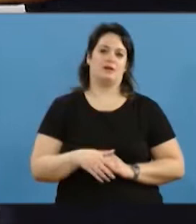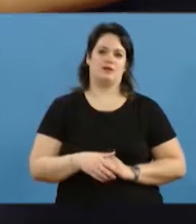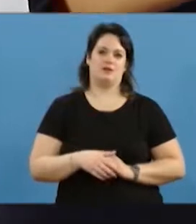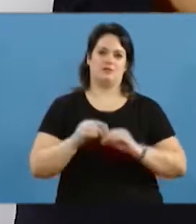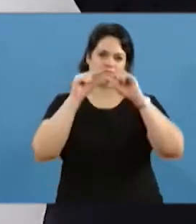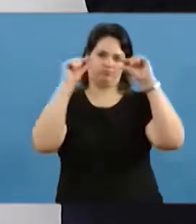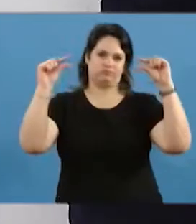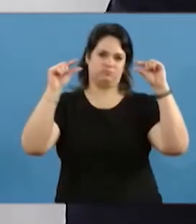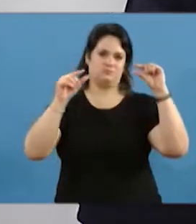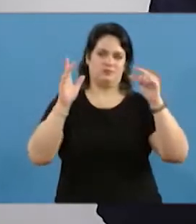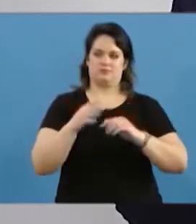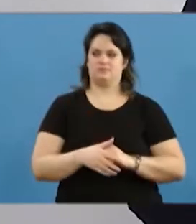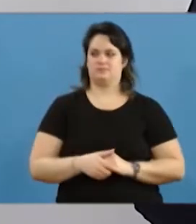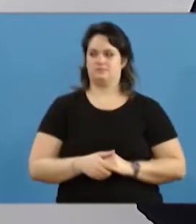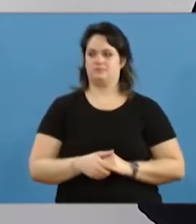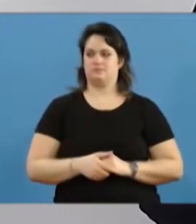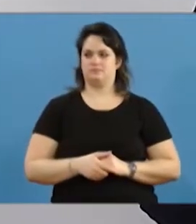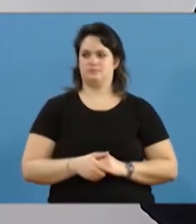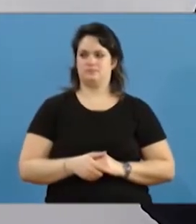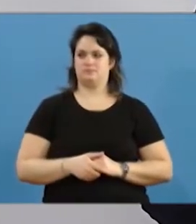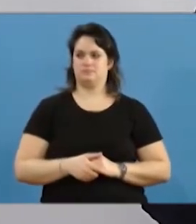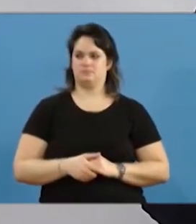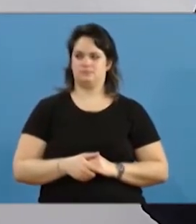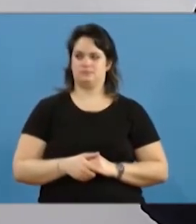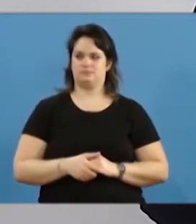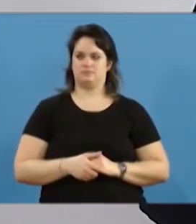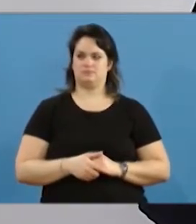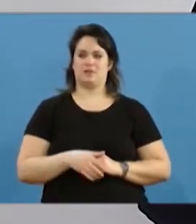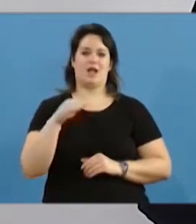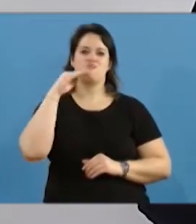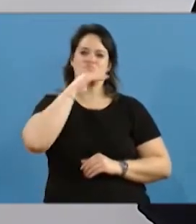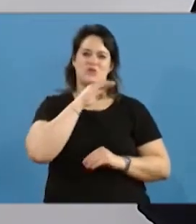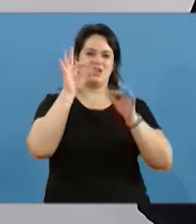el rectángulo, uh-huh. ¿Sí? Perfecto, yo puedo marcarlo así, lo